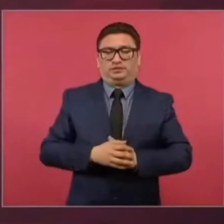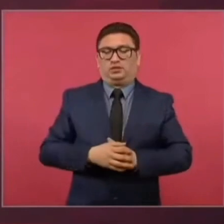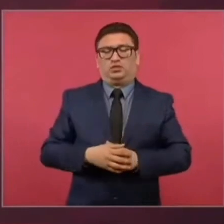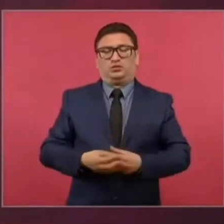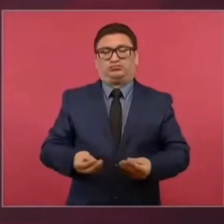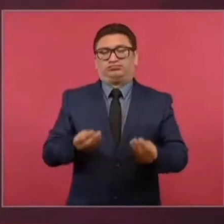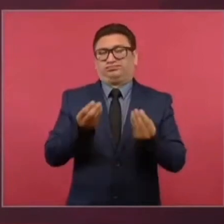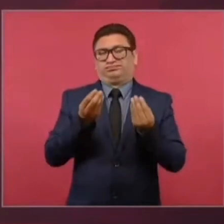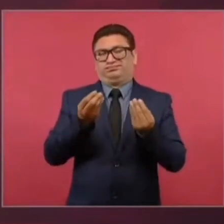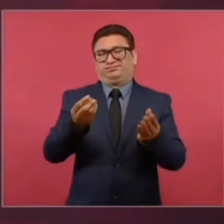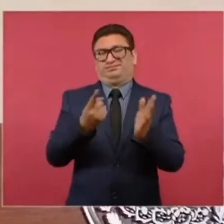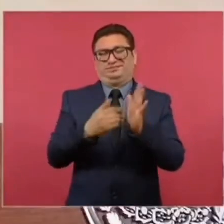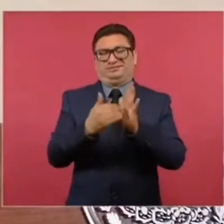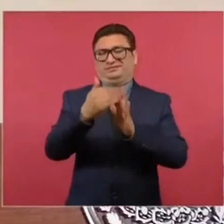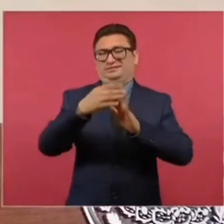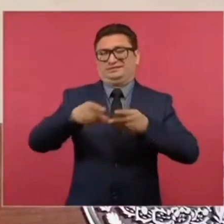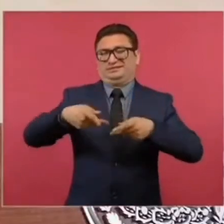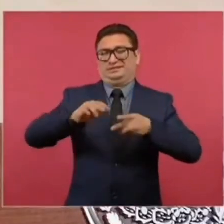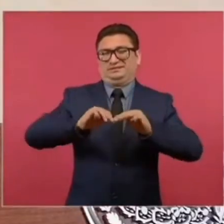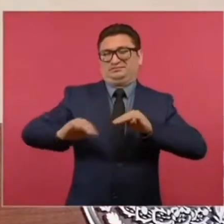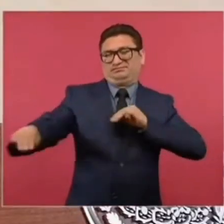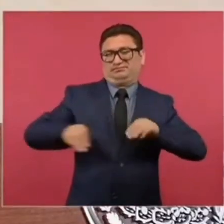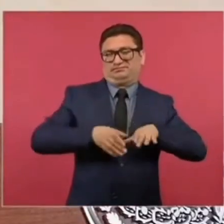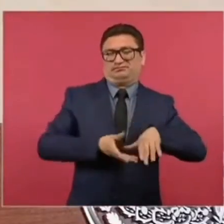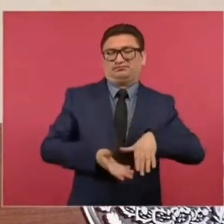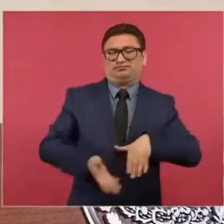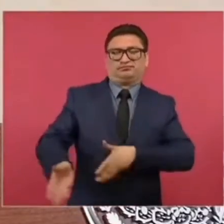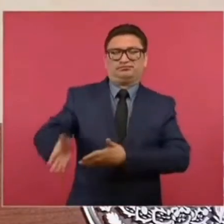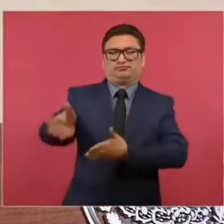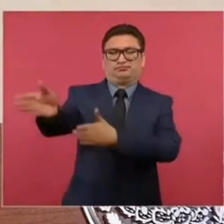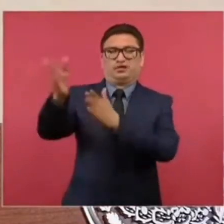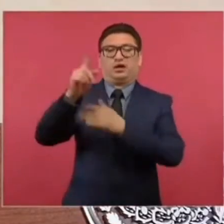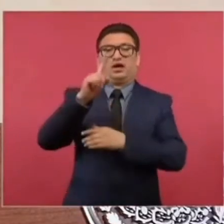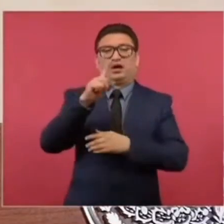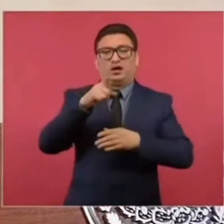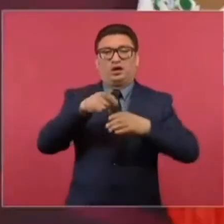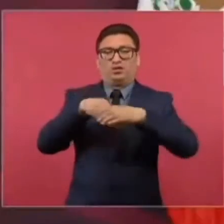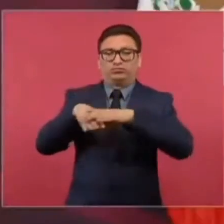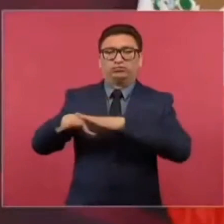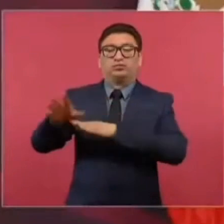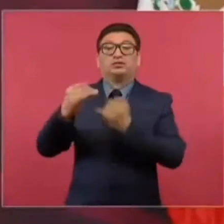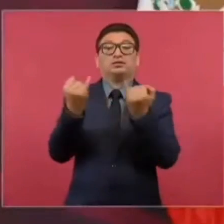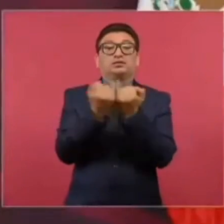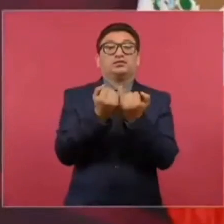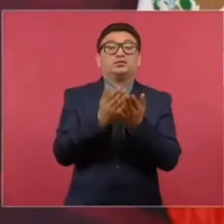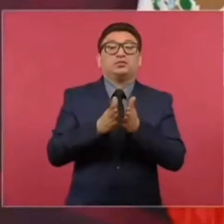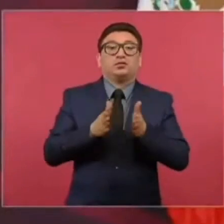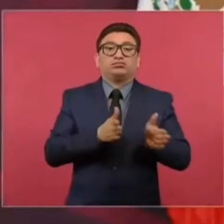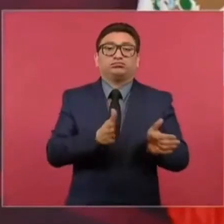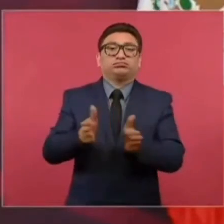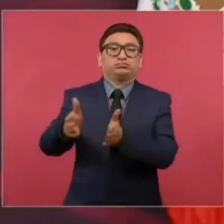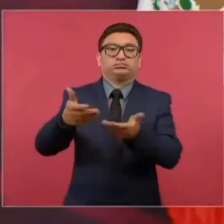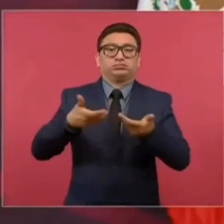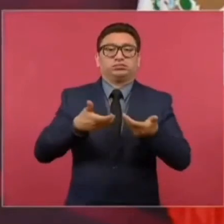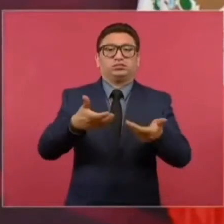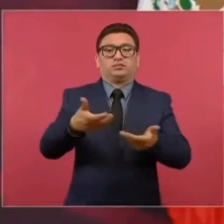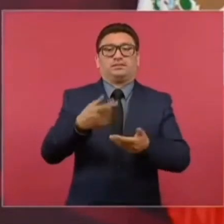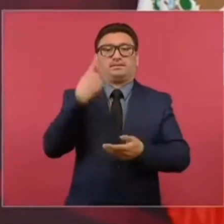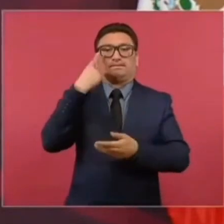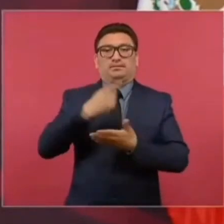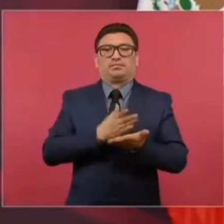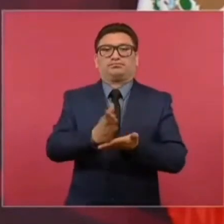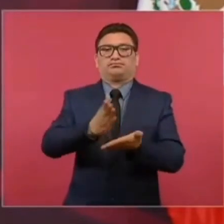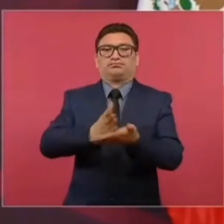miles de kilómetros de canales y de caminos de acceso.